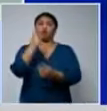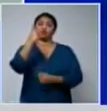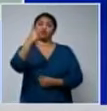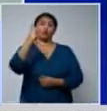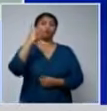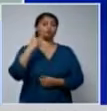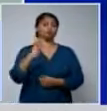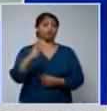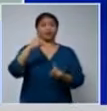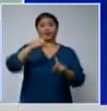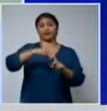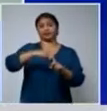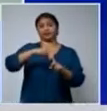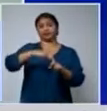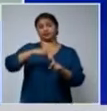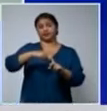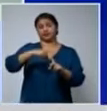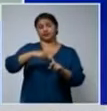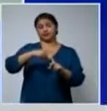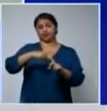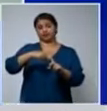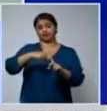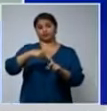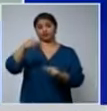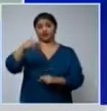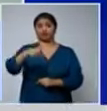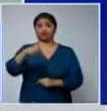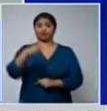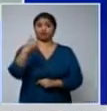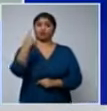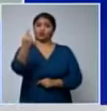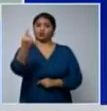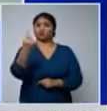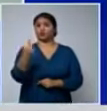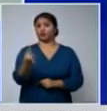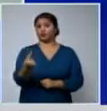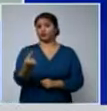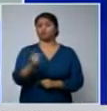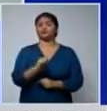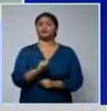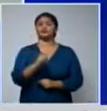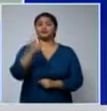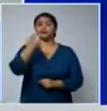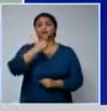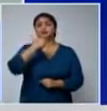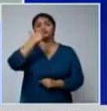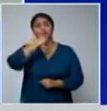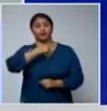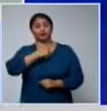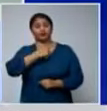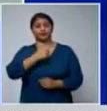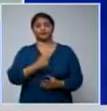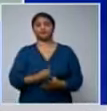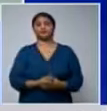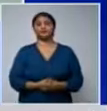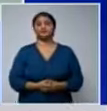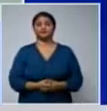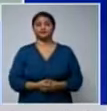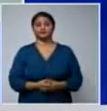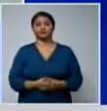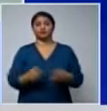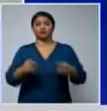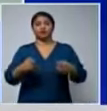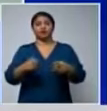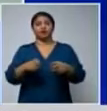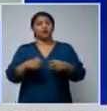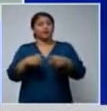Trinidad con 1 cada uno. Ciego de Ávila incrementa discretamente